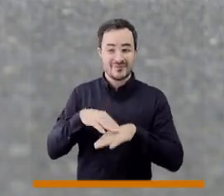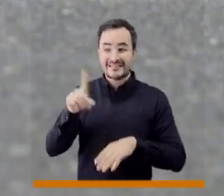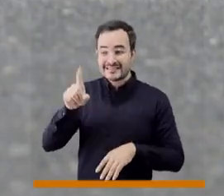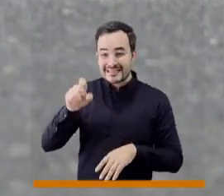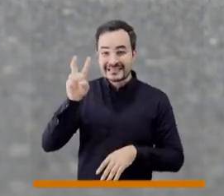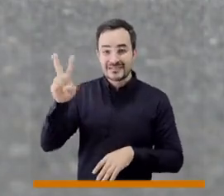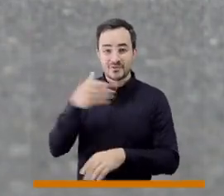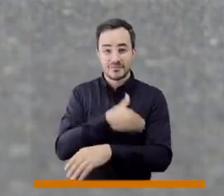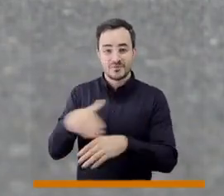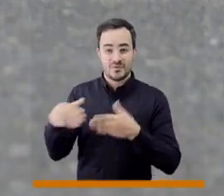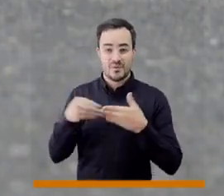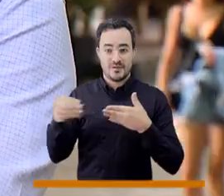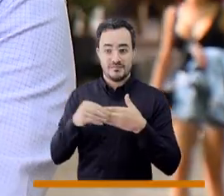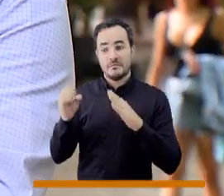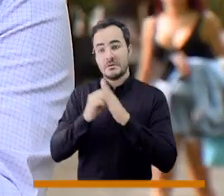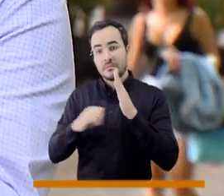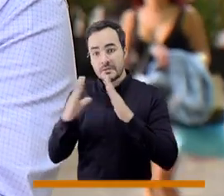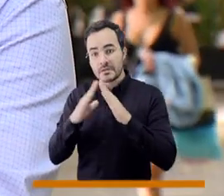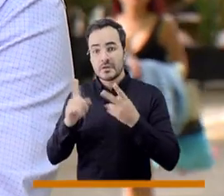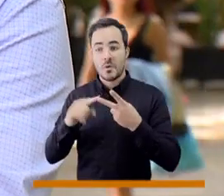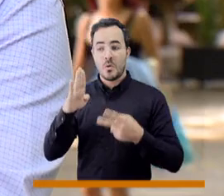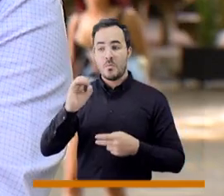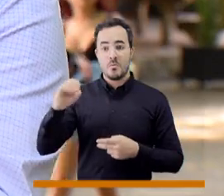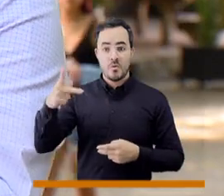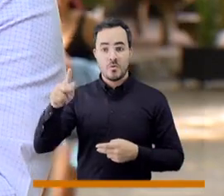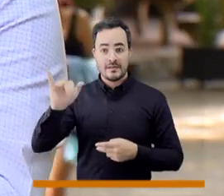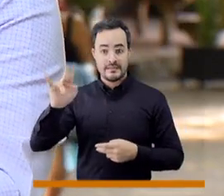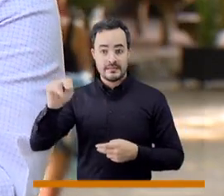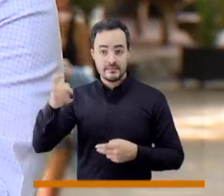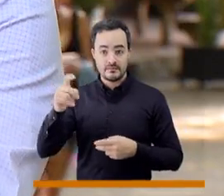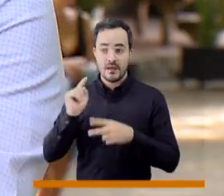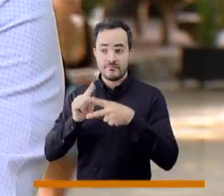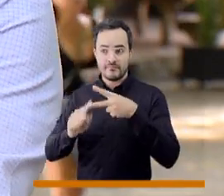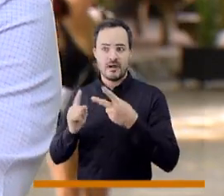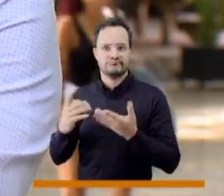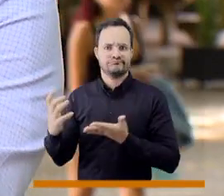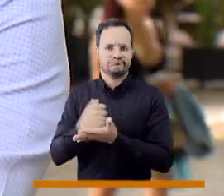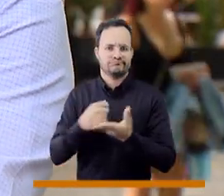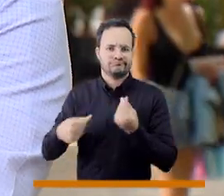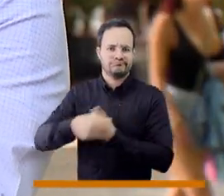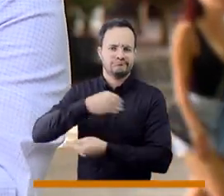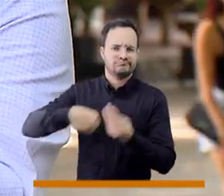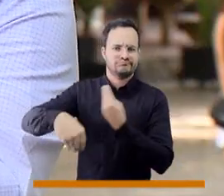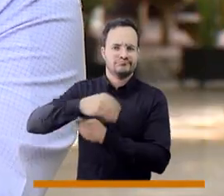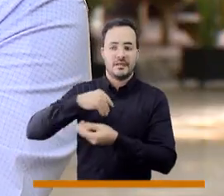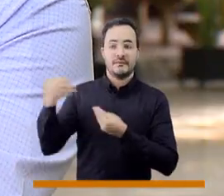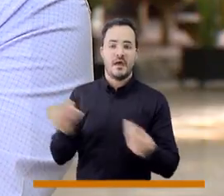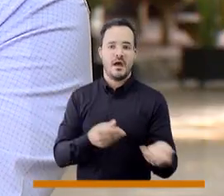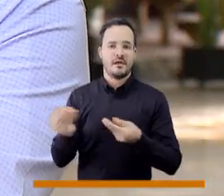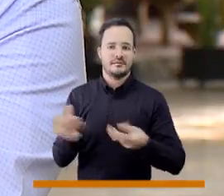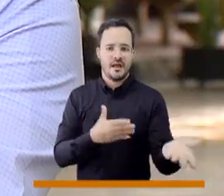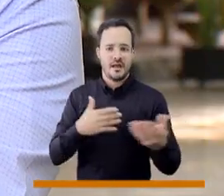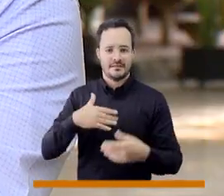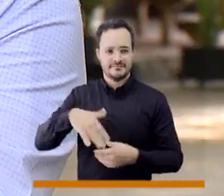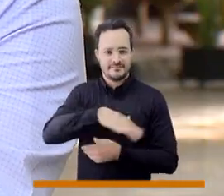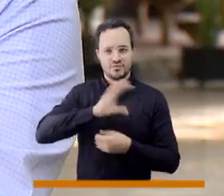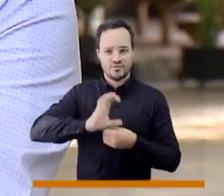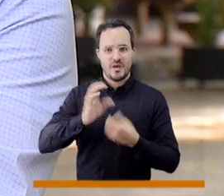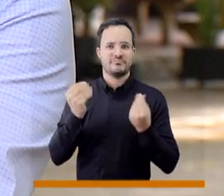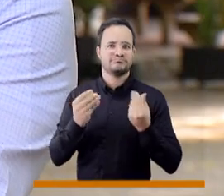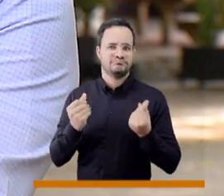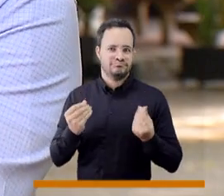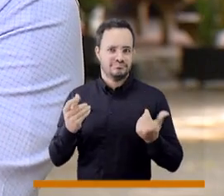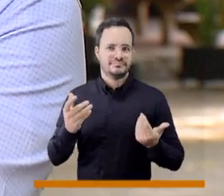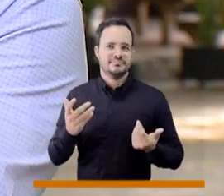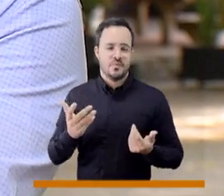millones de dólares le está dejando la actividad del Airbnb y del Booking, de estos arrendamientos temporales,